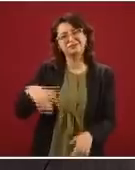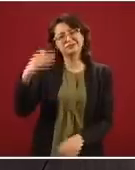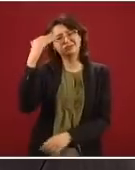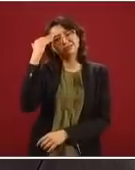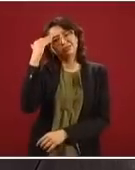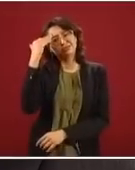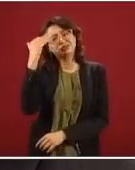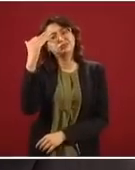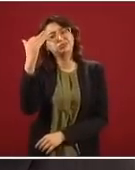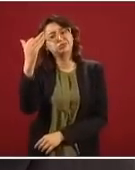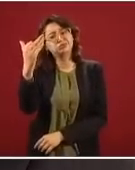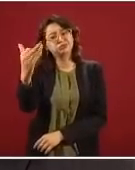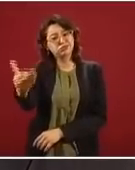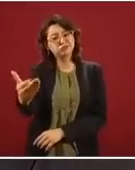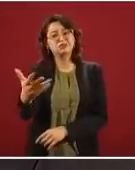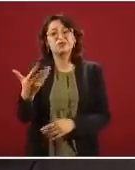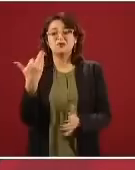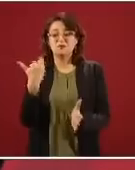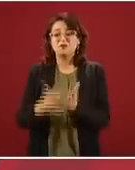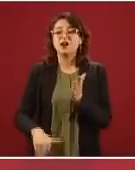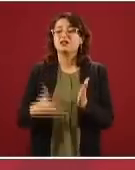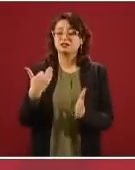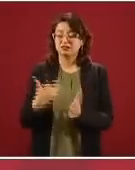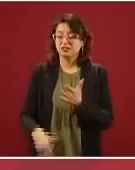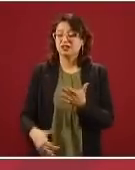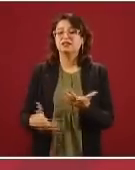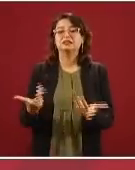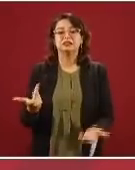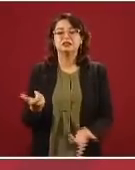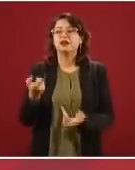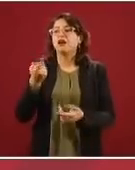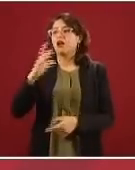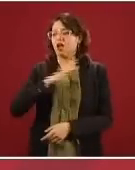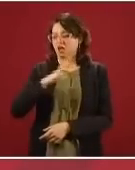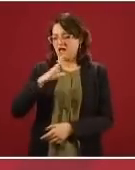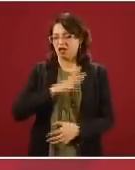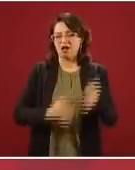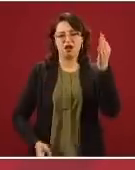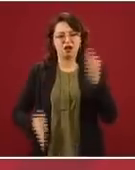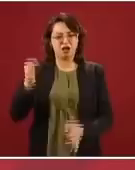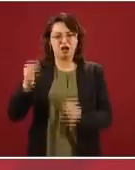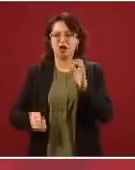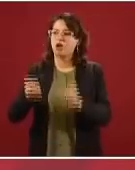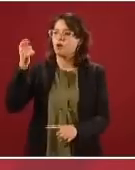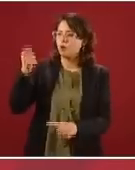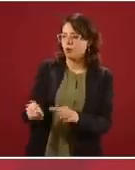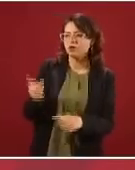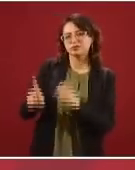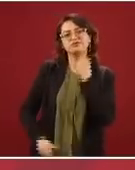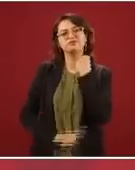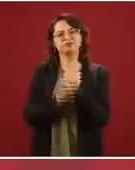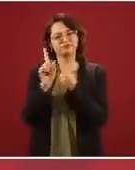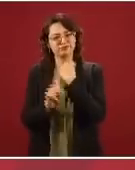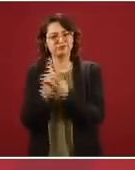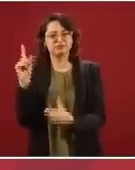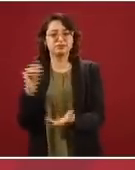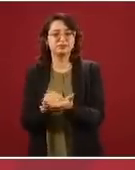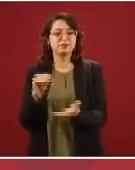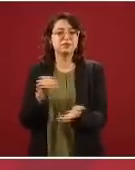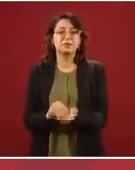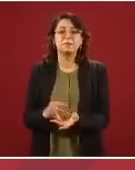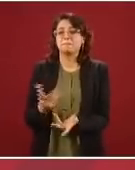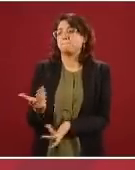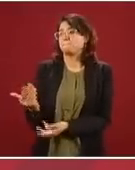tiempo. Todavía tenemos problemas con jueces. Acaban de detener a un